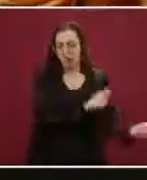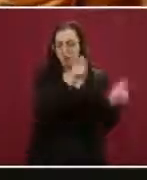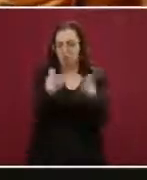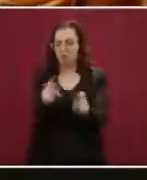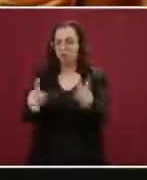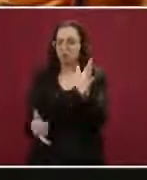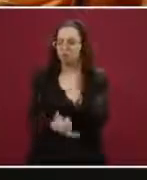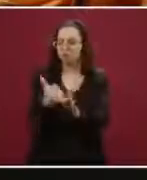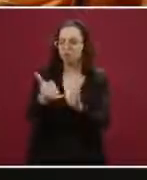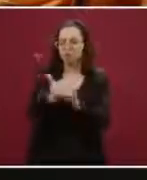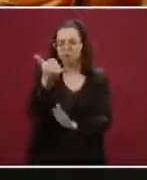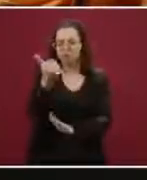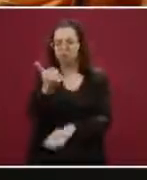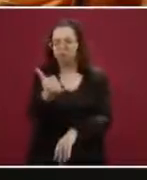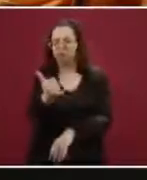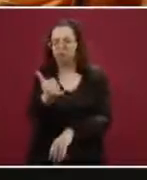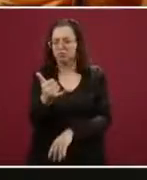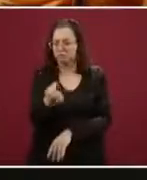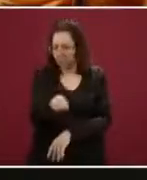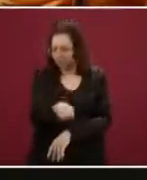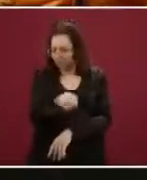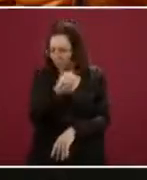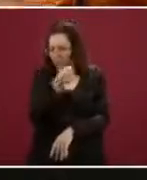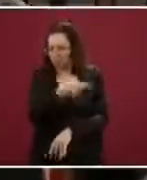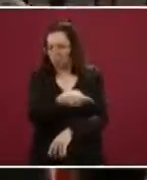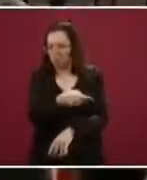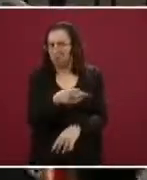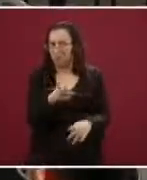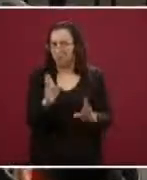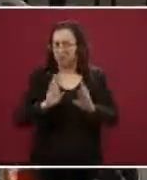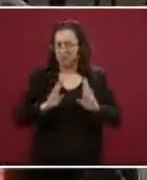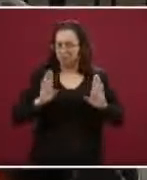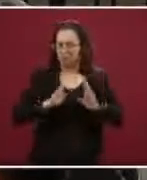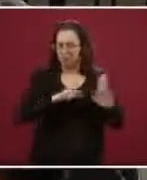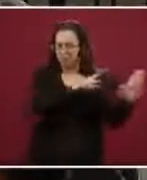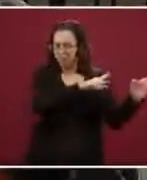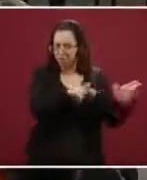incluso con el riesgo de tergiversar su naturaleza? No,